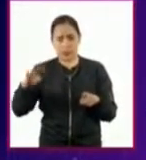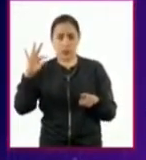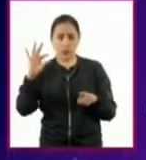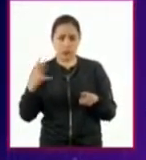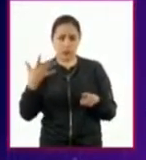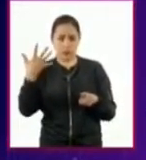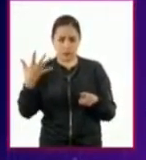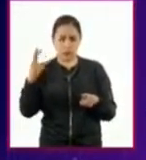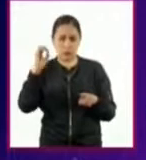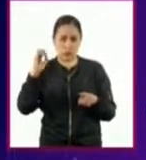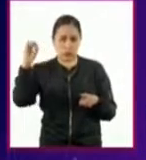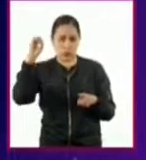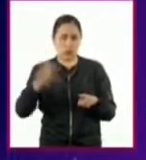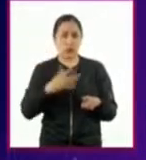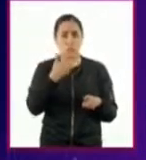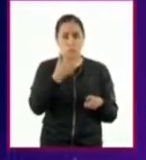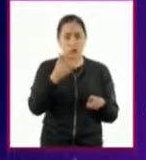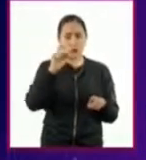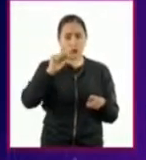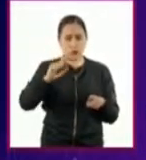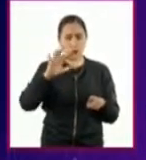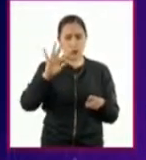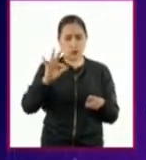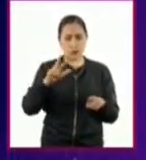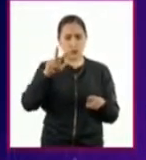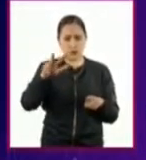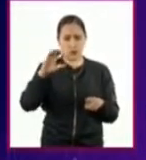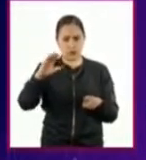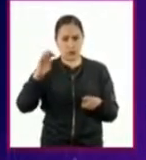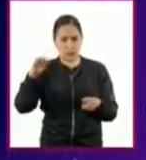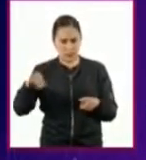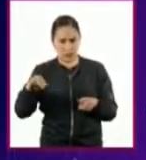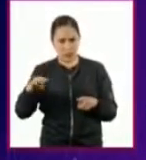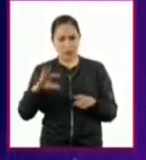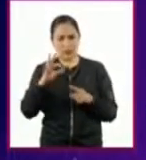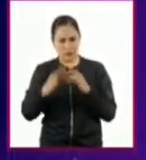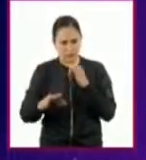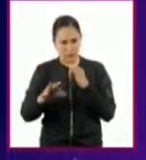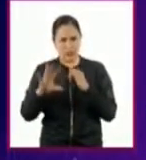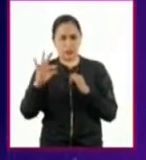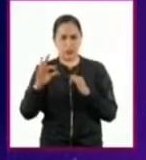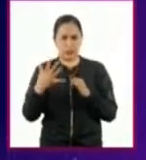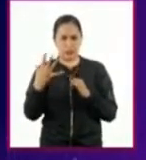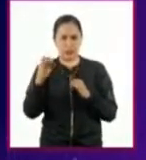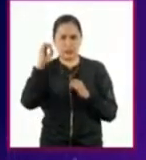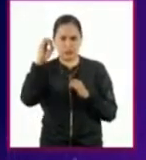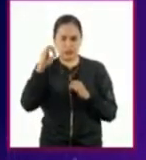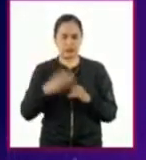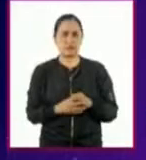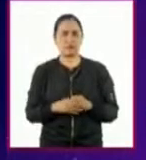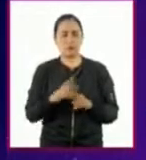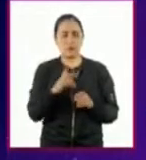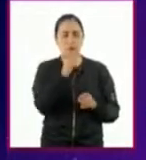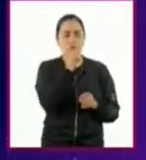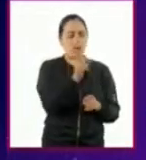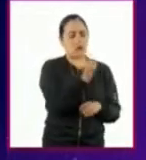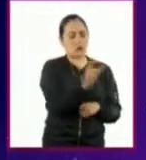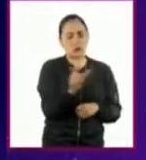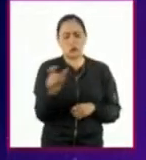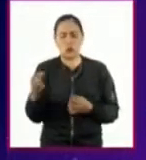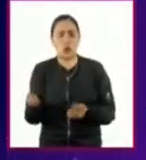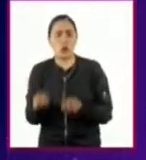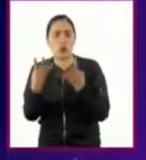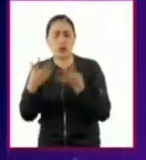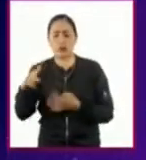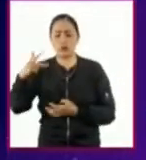grados, 8.48 centímetros y por último 45 grados, otras 8 palabras. Al